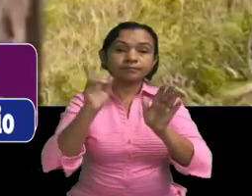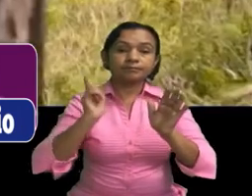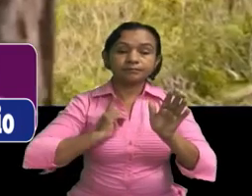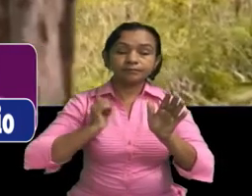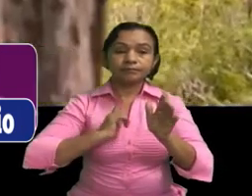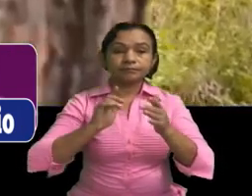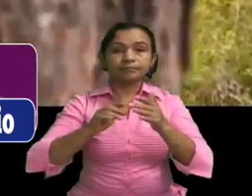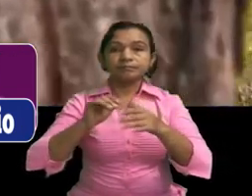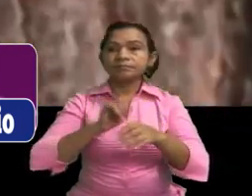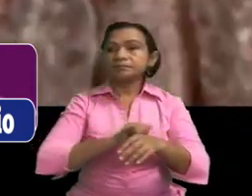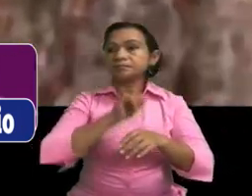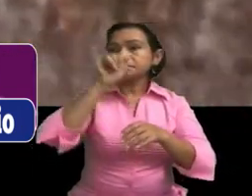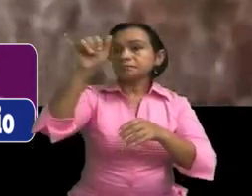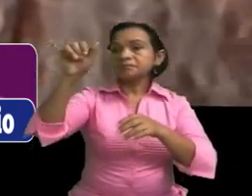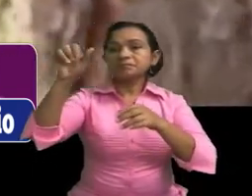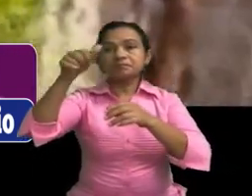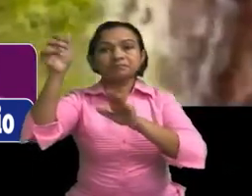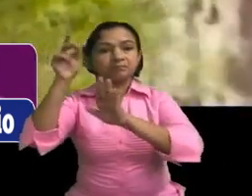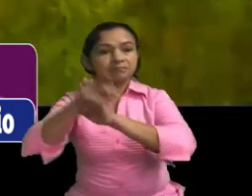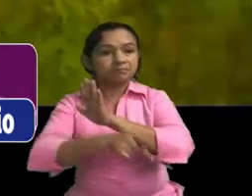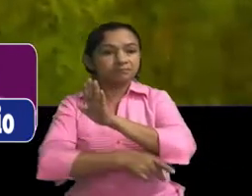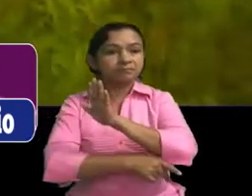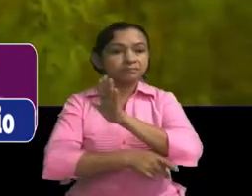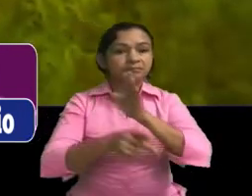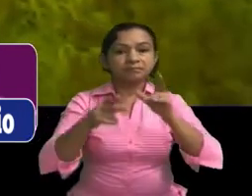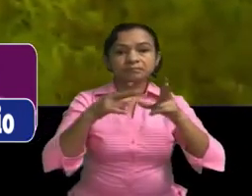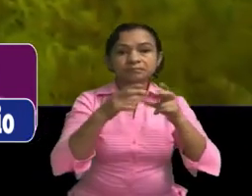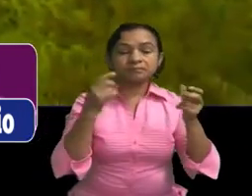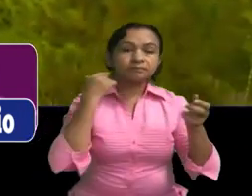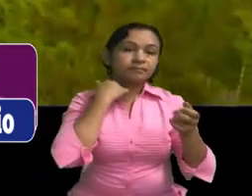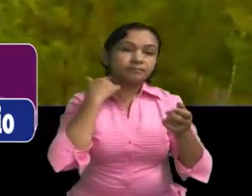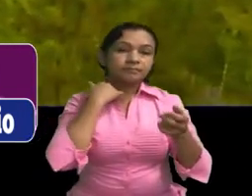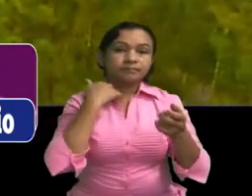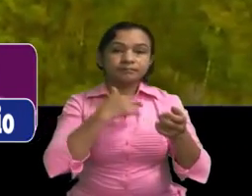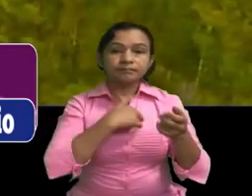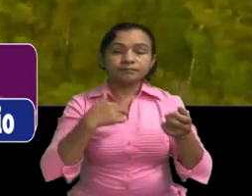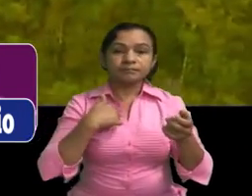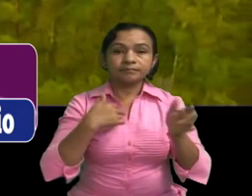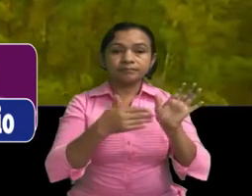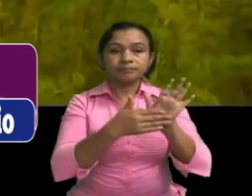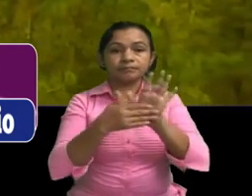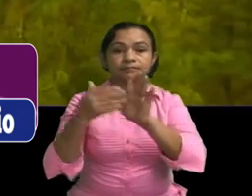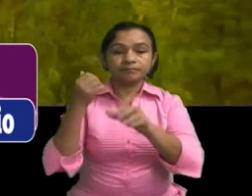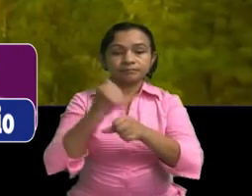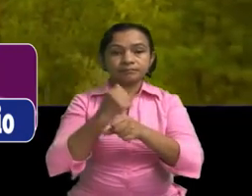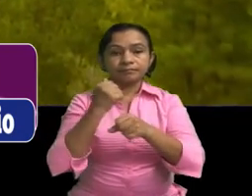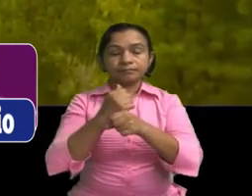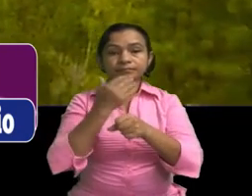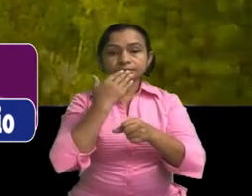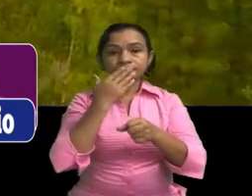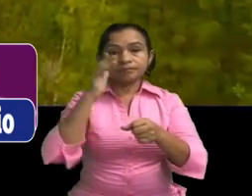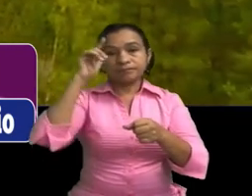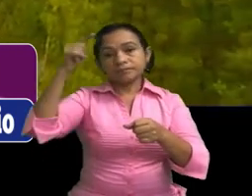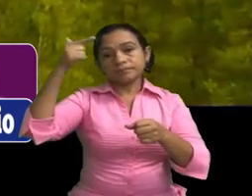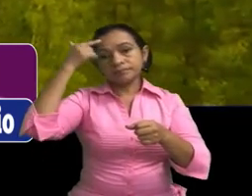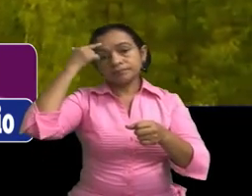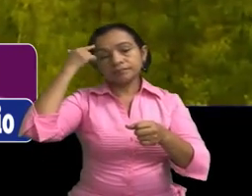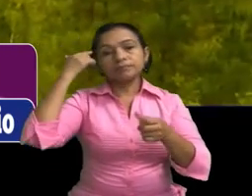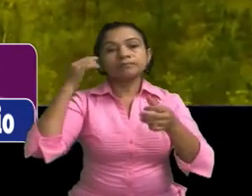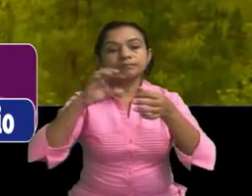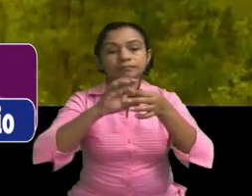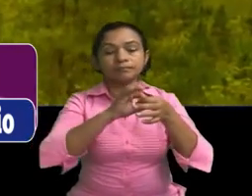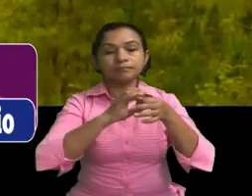del país, a donde estamos, siempre destacamos ese modelo de trabajo de nuestro buen gobierno de reconciliación y